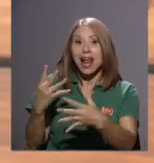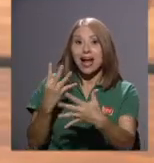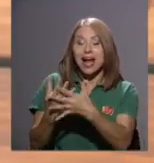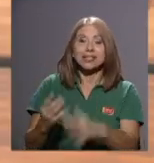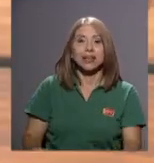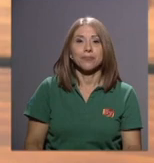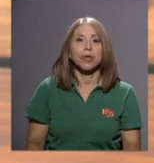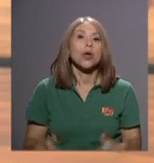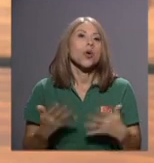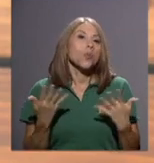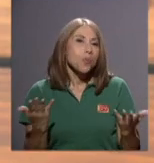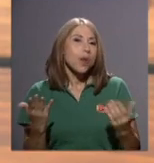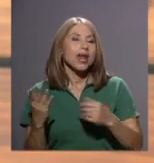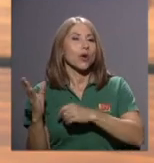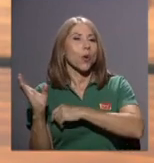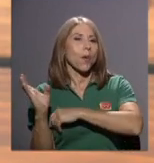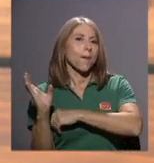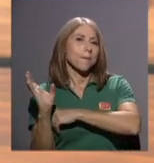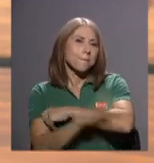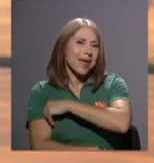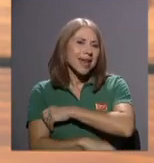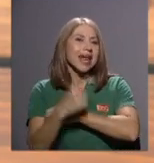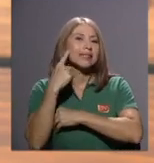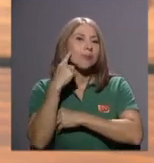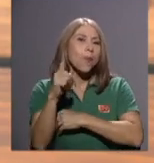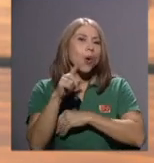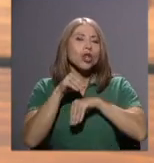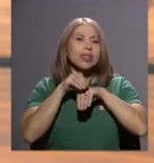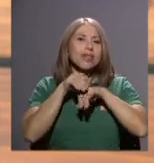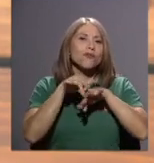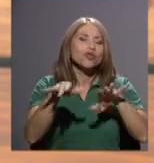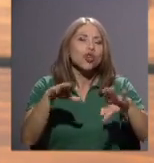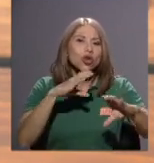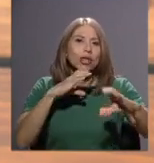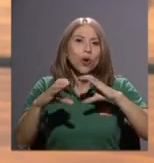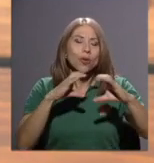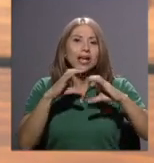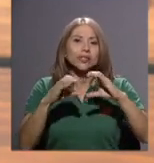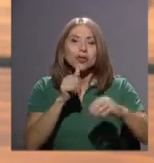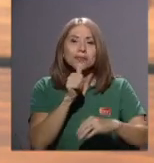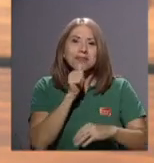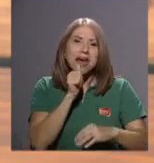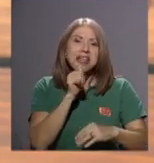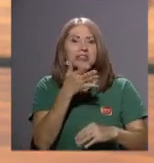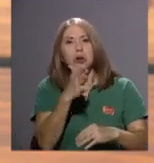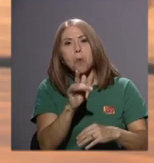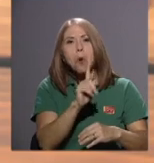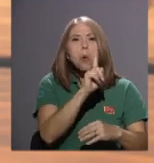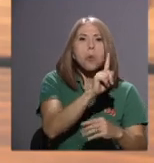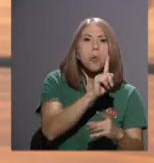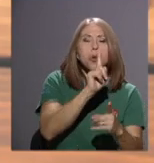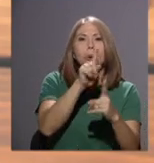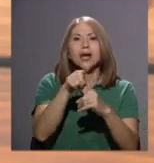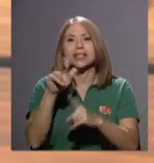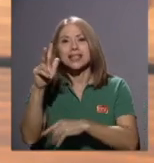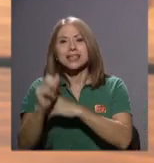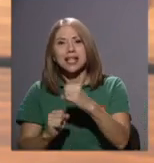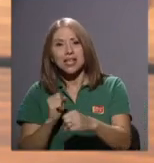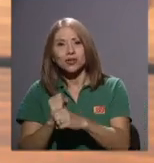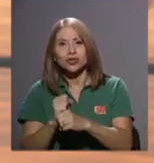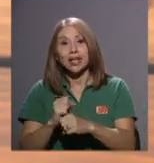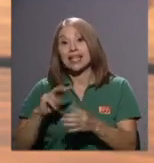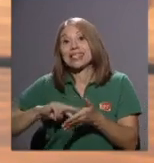penas por el delito de difusión de comunicaciones privadas anda entre 1 y 3 años. Quiere decir que si es la primera vez que lo